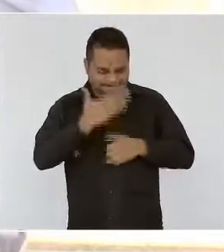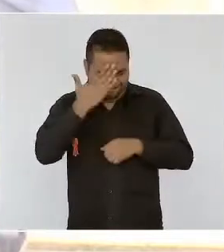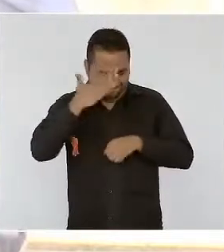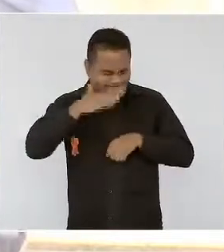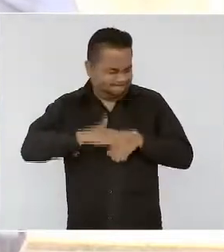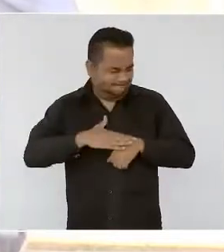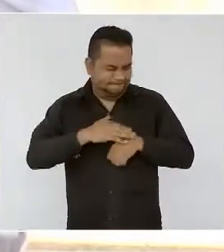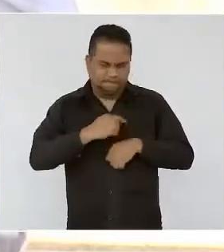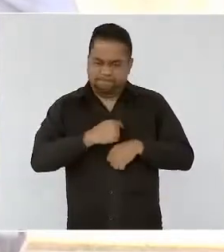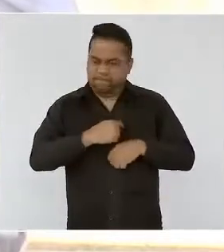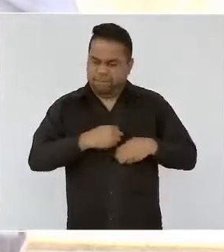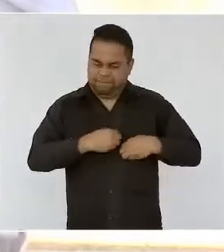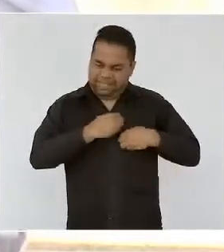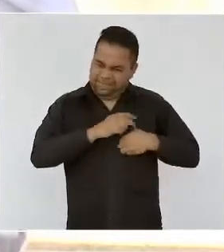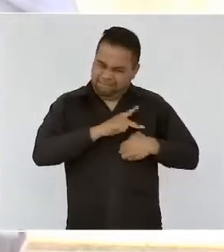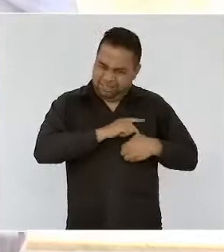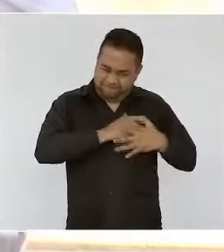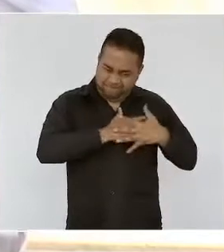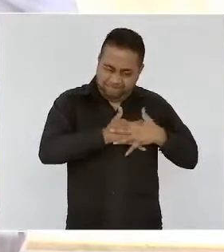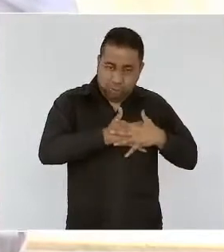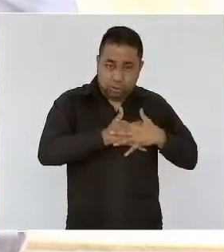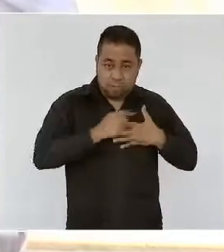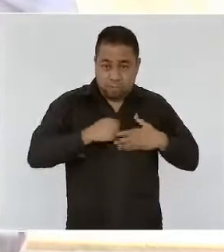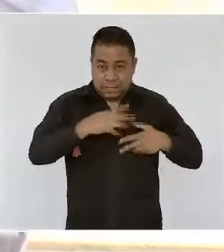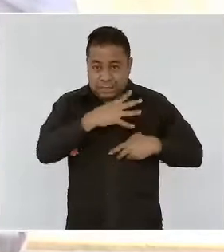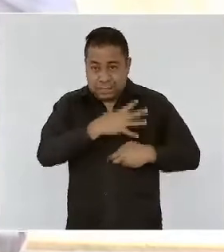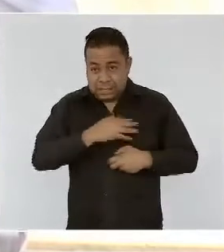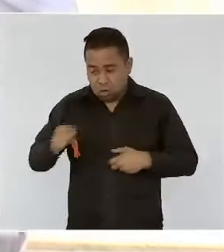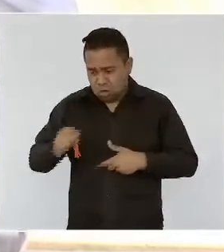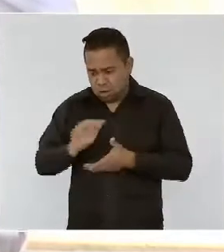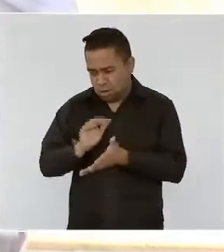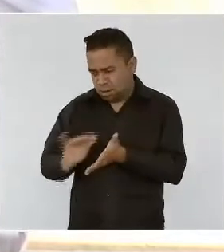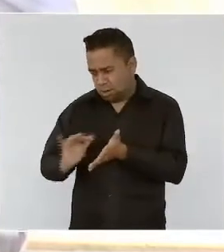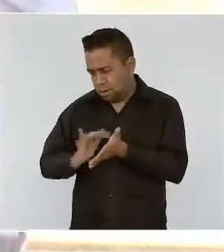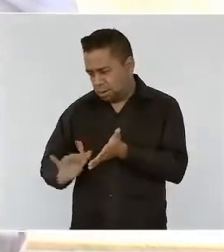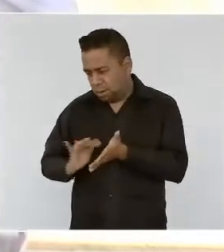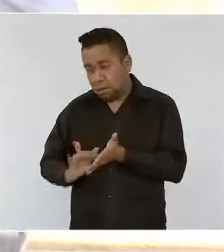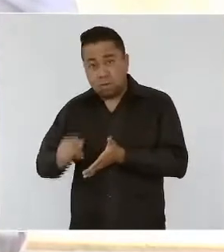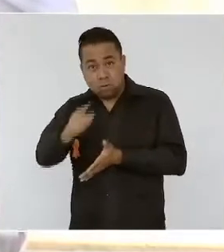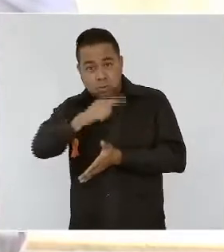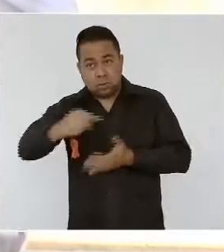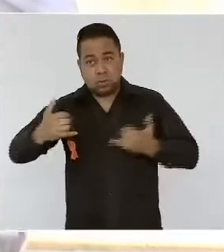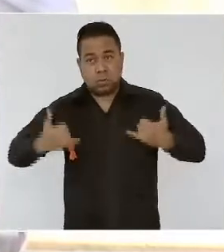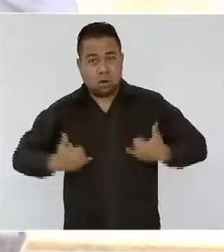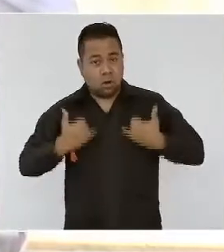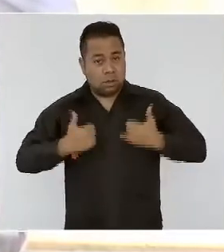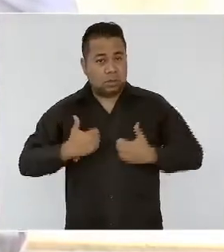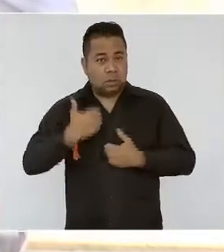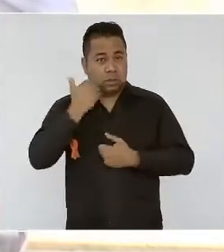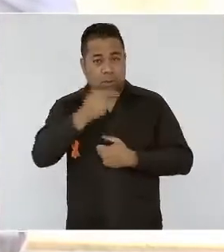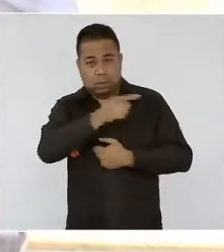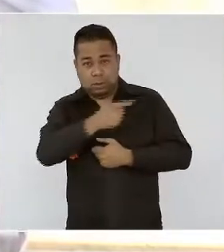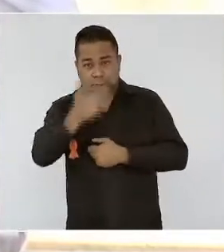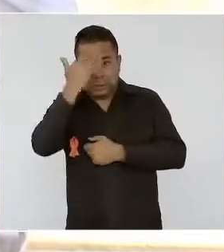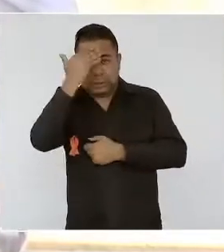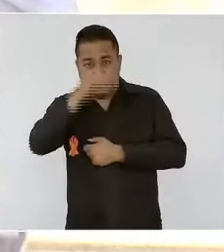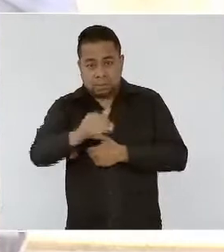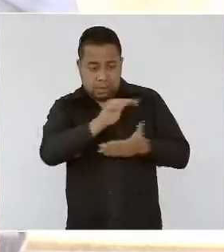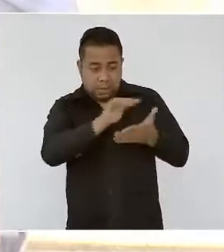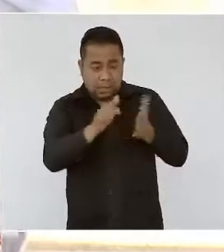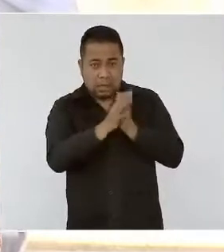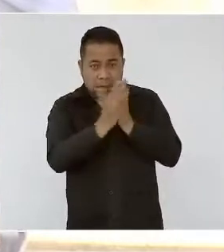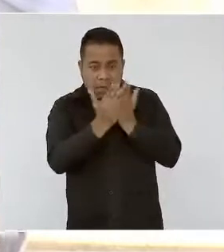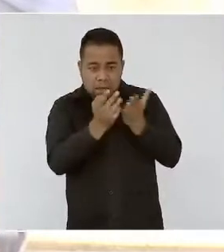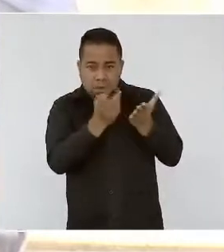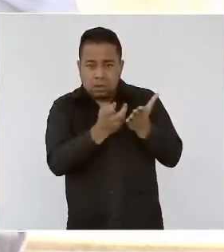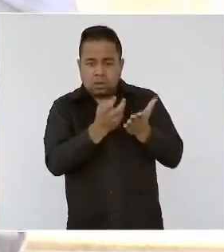los leo a mis hijos. Pero ustedes que están jóvenes, quiero que sepan que la lectura y los libros tienen